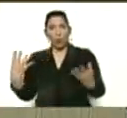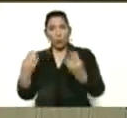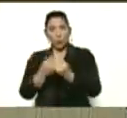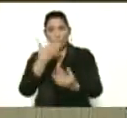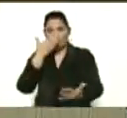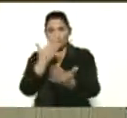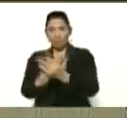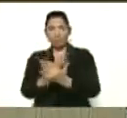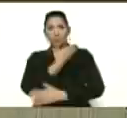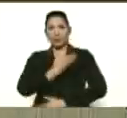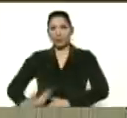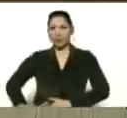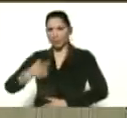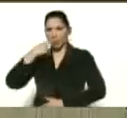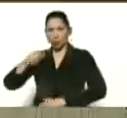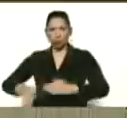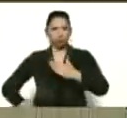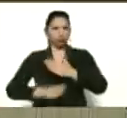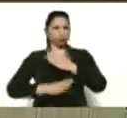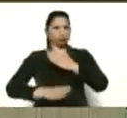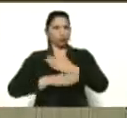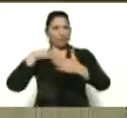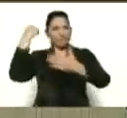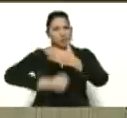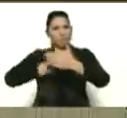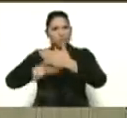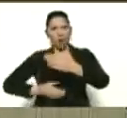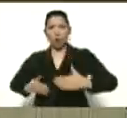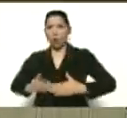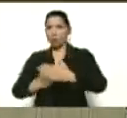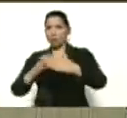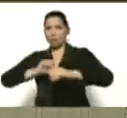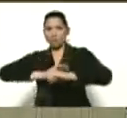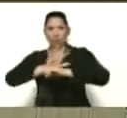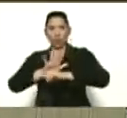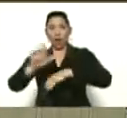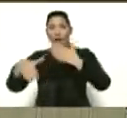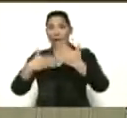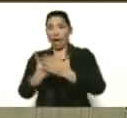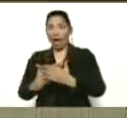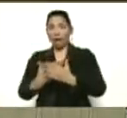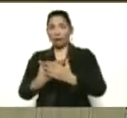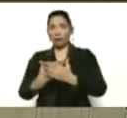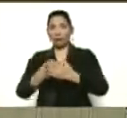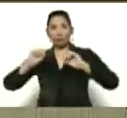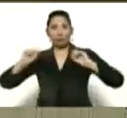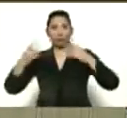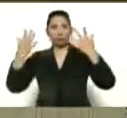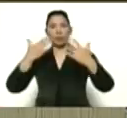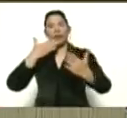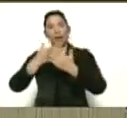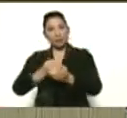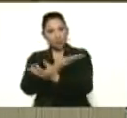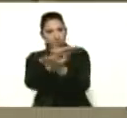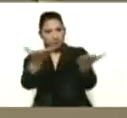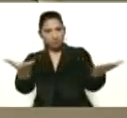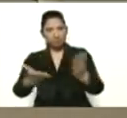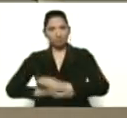frente, va a continuar con este combate contra el COVID-19 hasta que logremos la victoria. Muchísimas gracias.